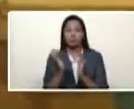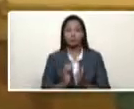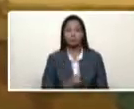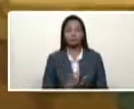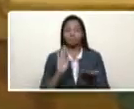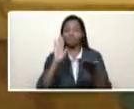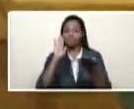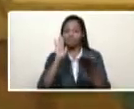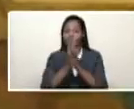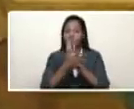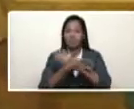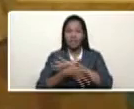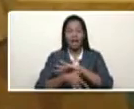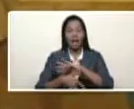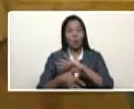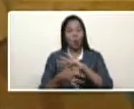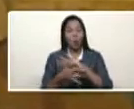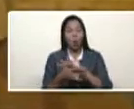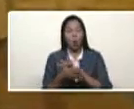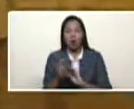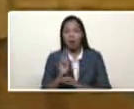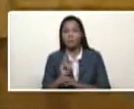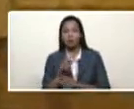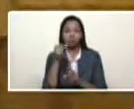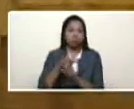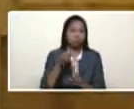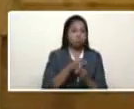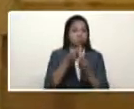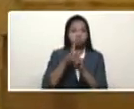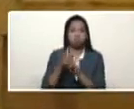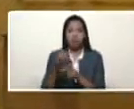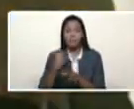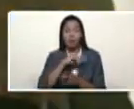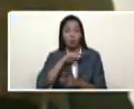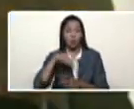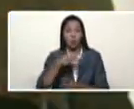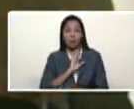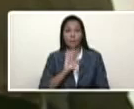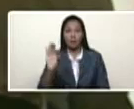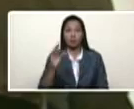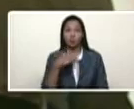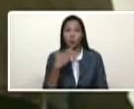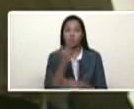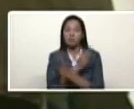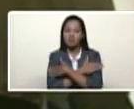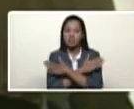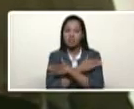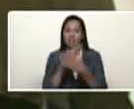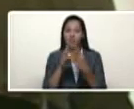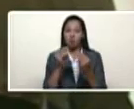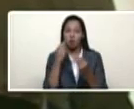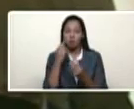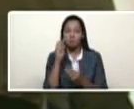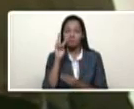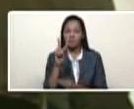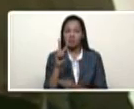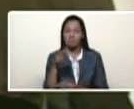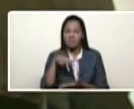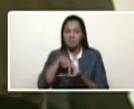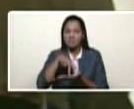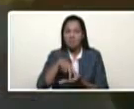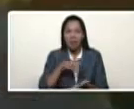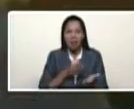Se va en la intensidad de la batalla por nuestra patria. Quiero felicitarlos por la actitud firme,